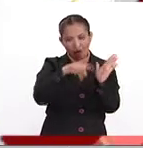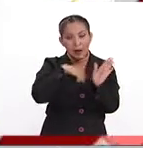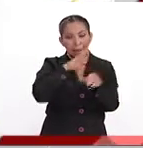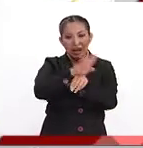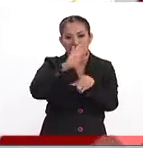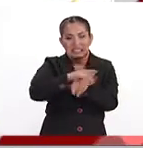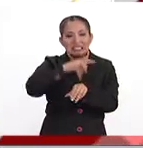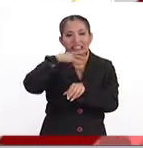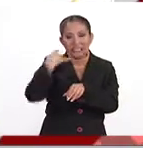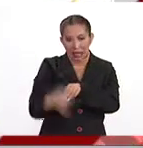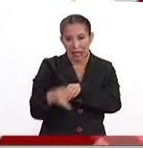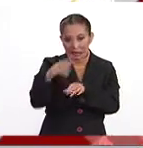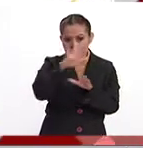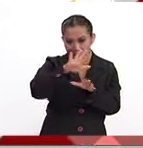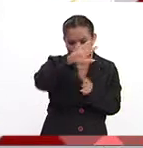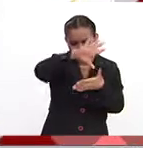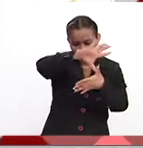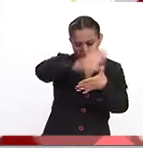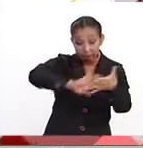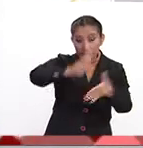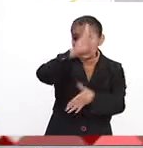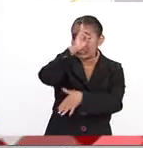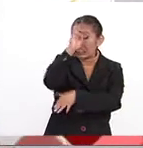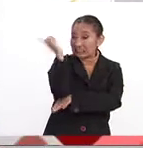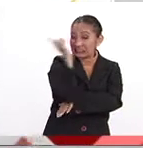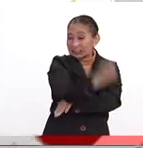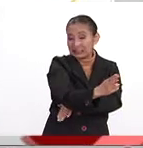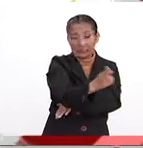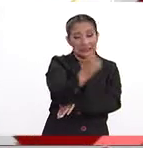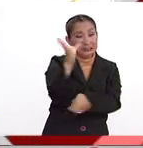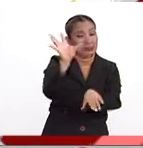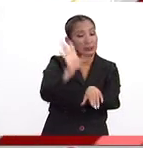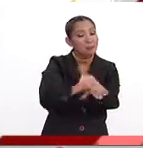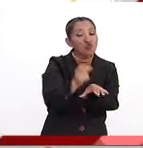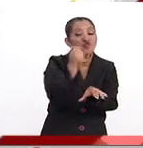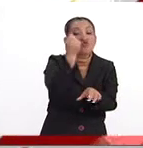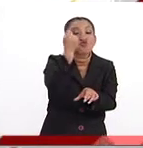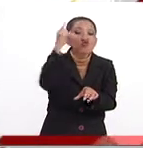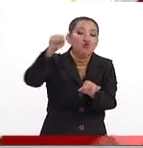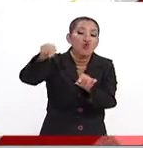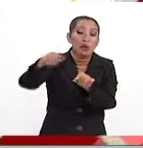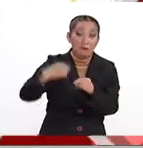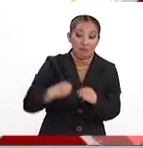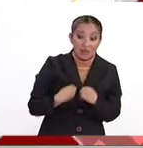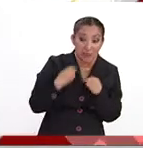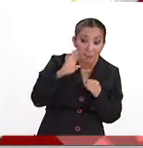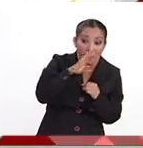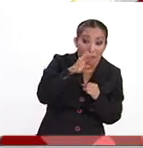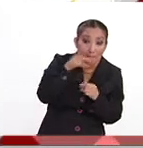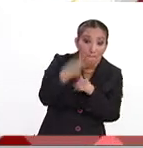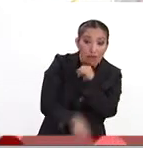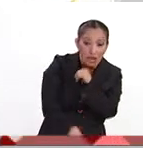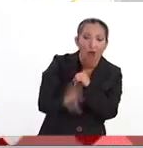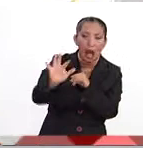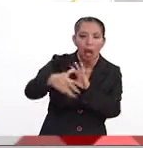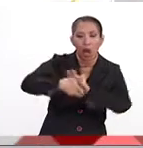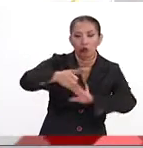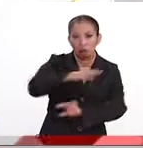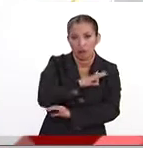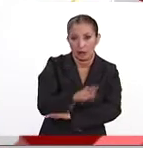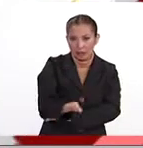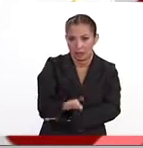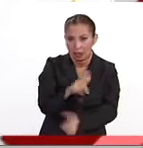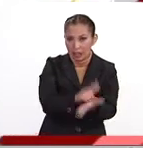Brasil y Chile también, está prohibido o permitido únicamente si la vida de la madre está en peligro. Eso es en